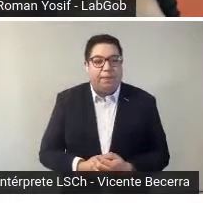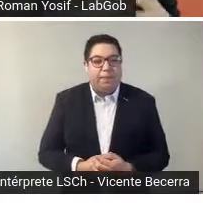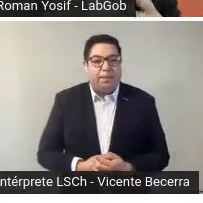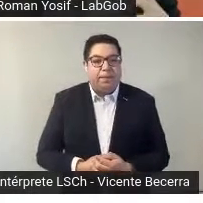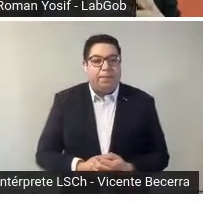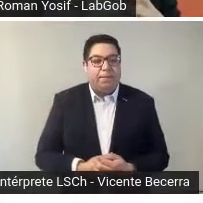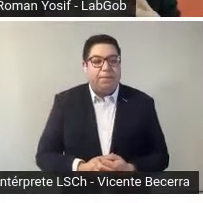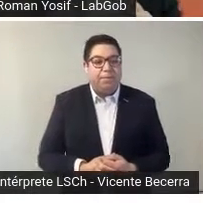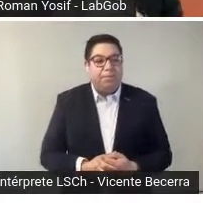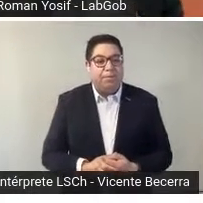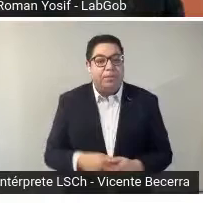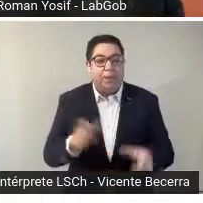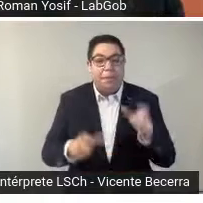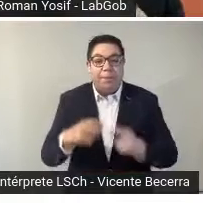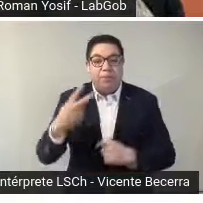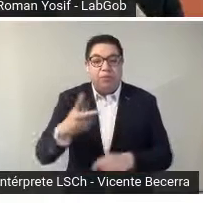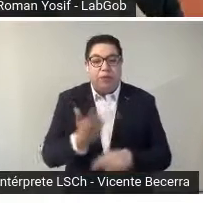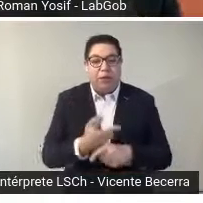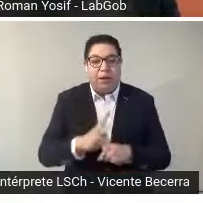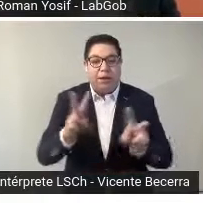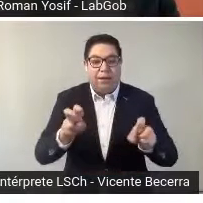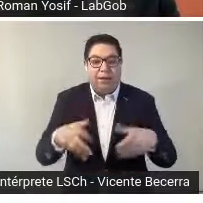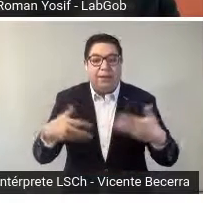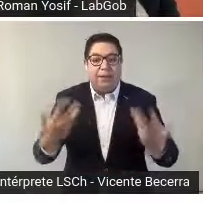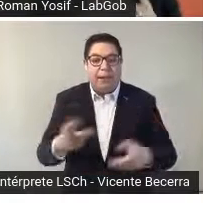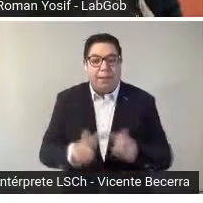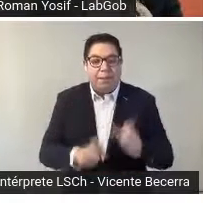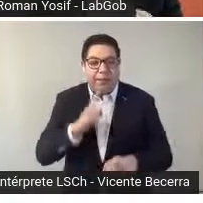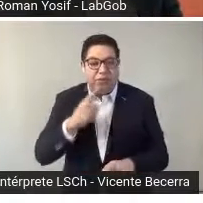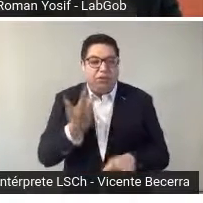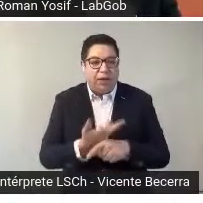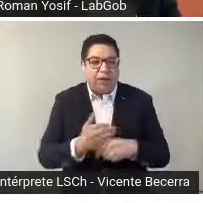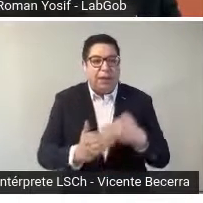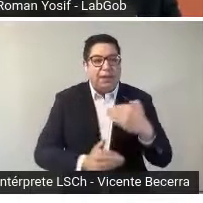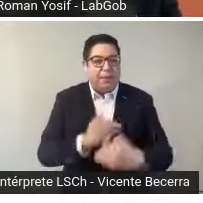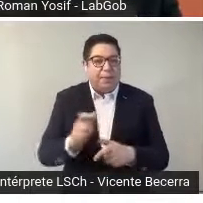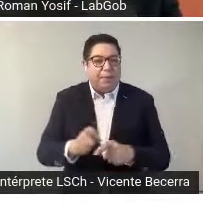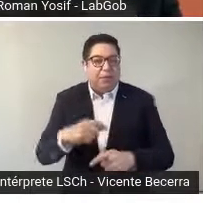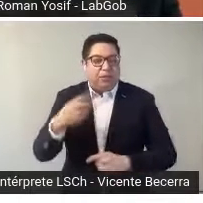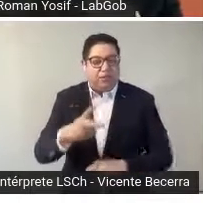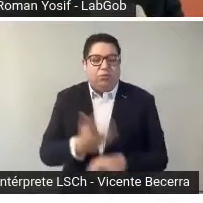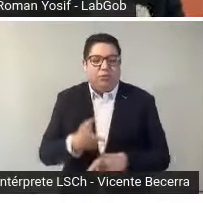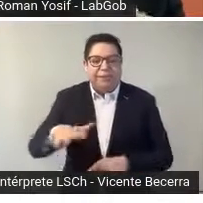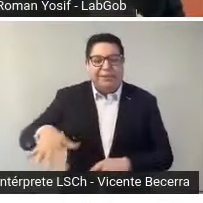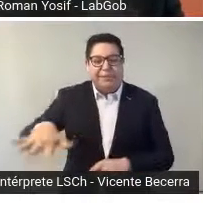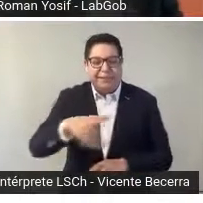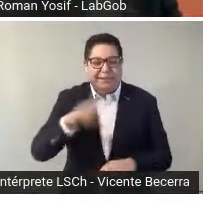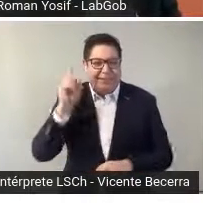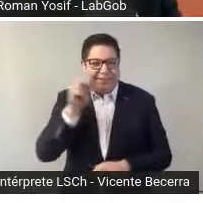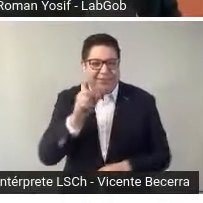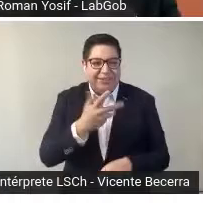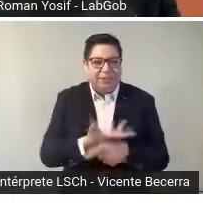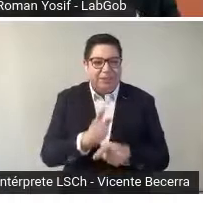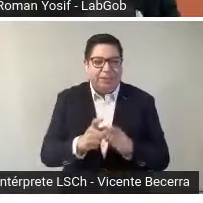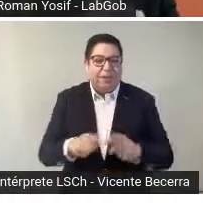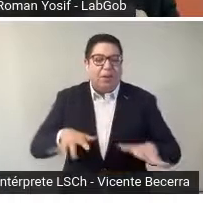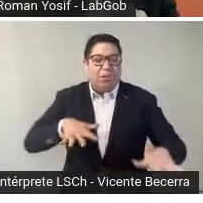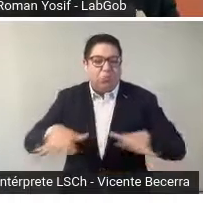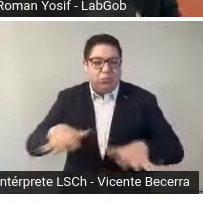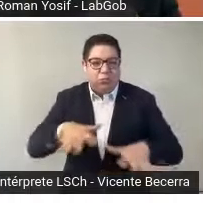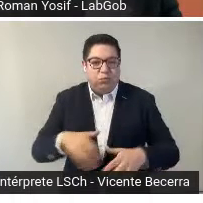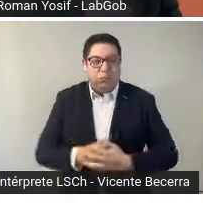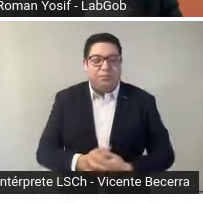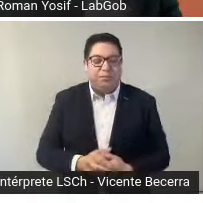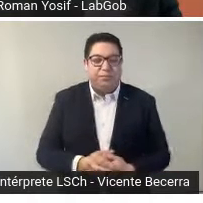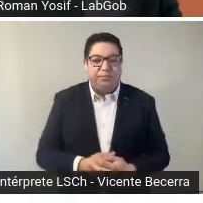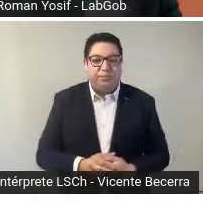que ejercer el liderazgo en momentos de incertidumbre, en momentos de complejidad, en momentos de tensión, y